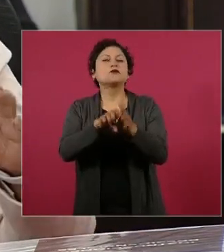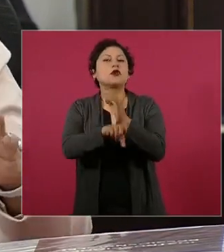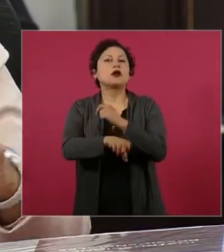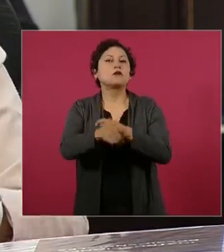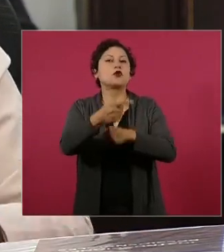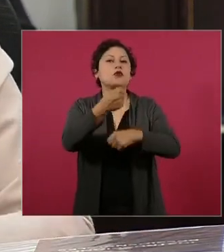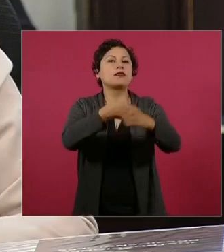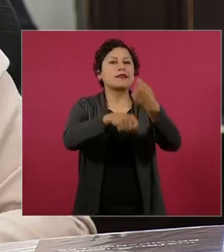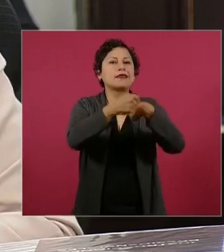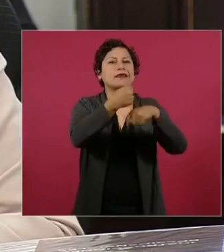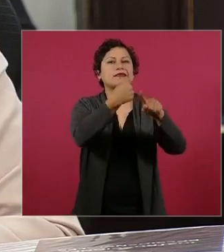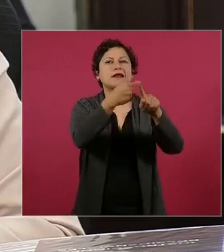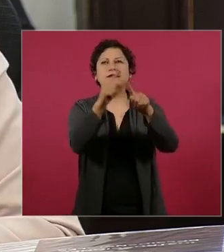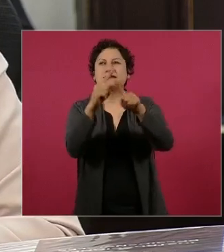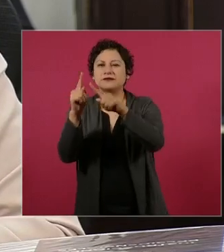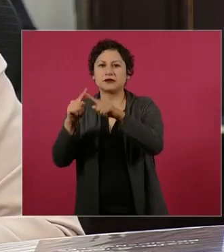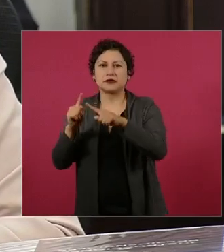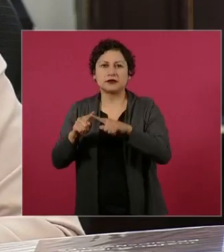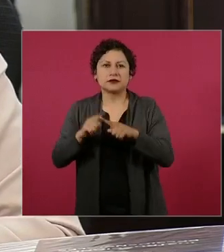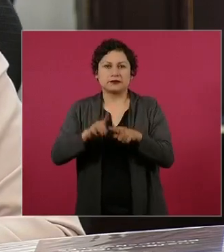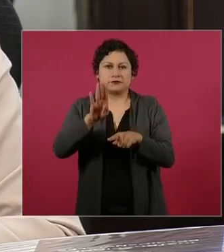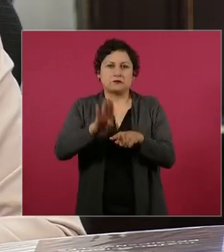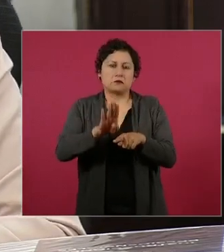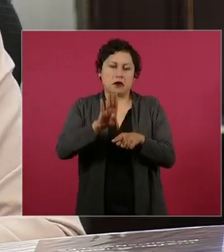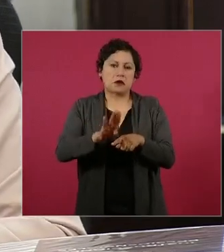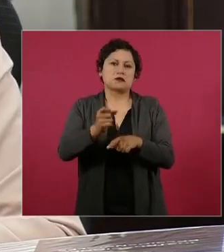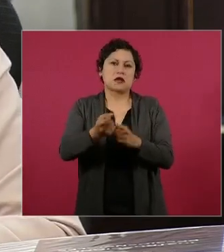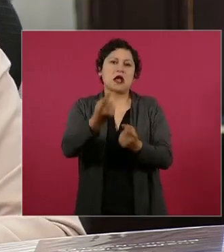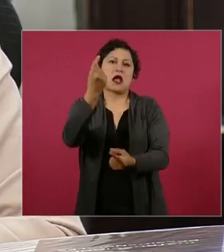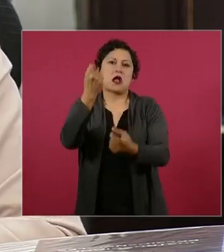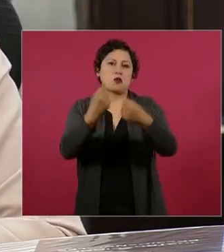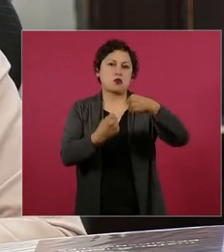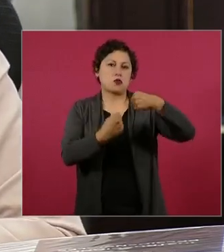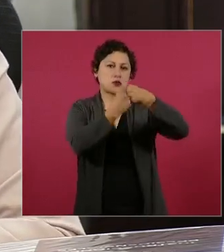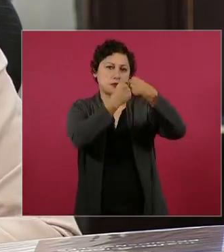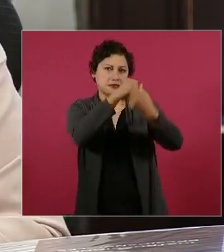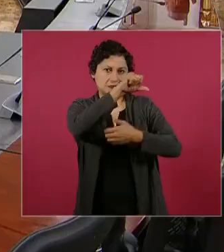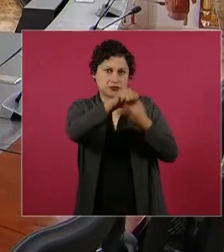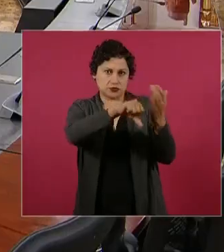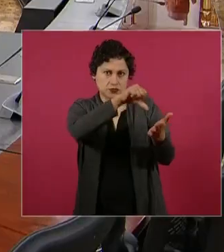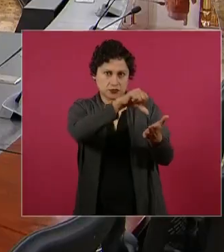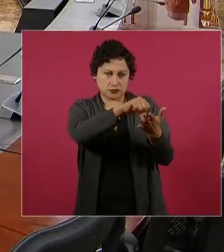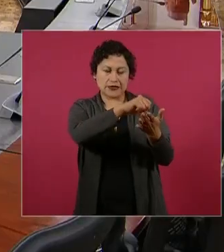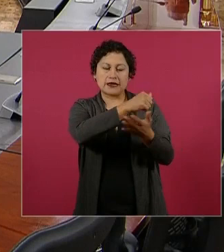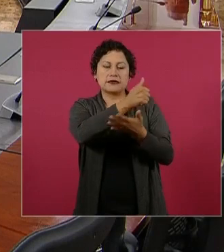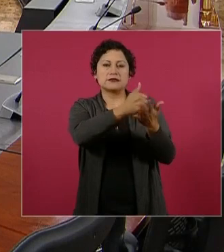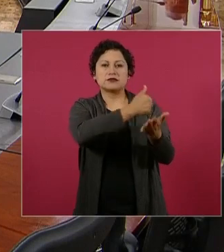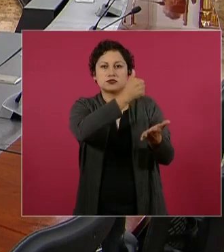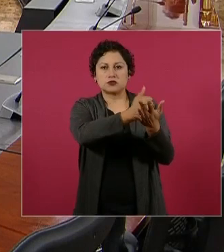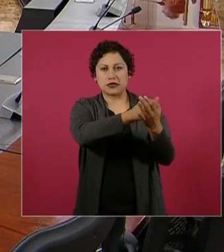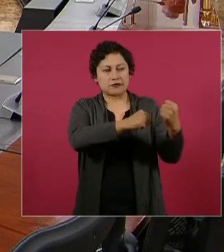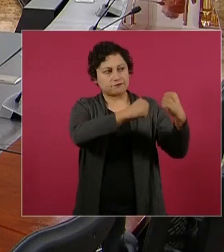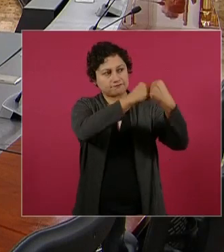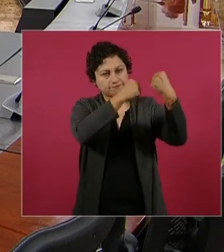en algunos de las ciudades fronterizas de